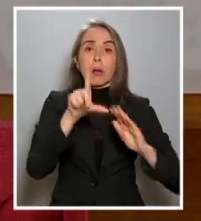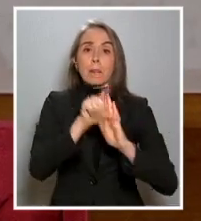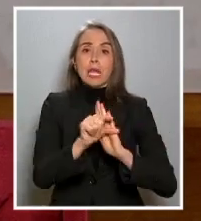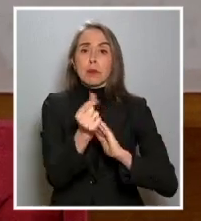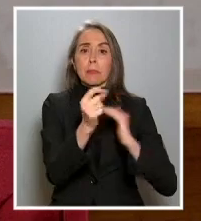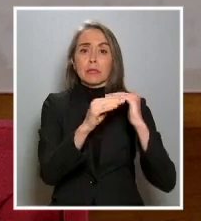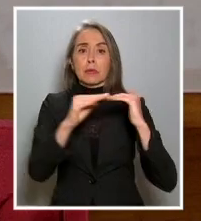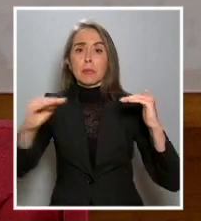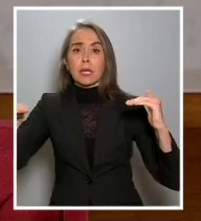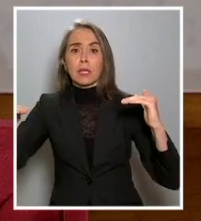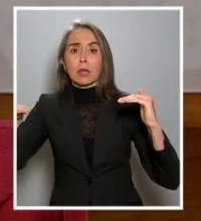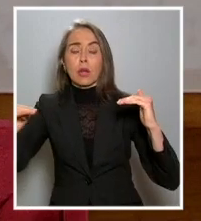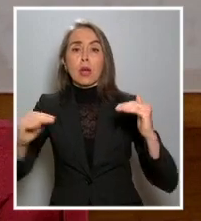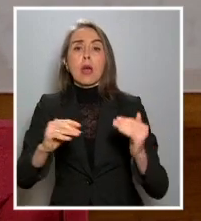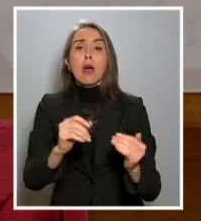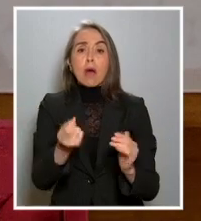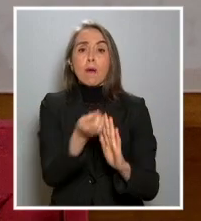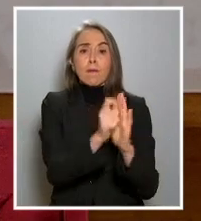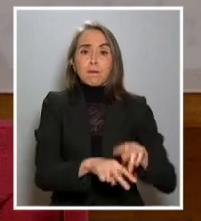incluso disminuyeron.